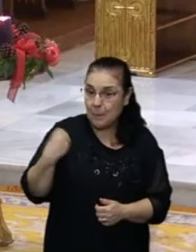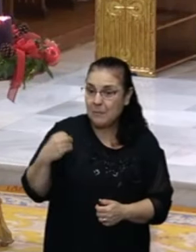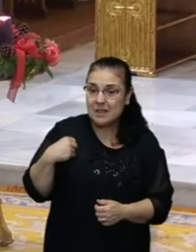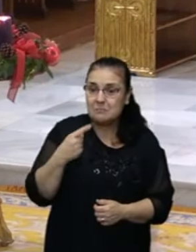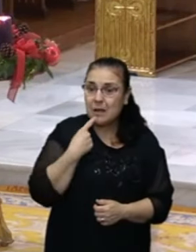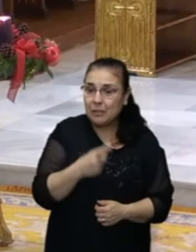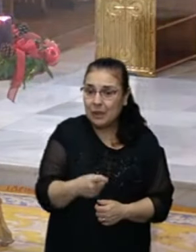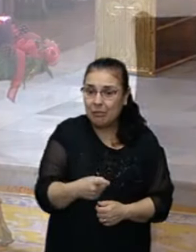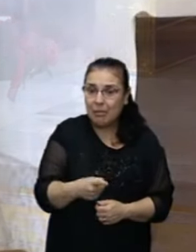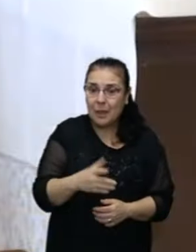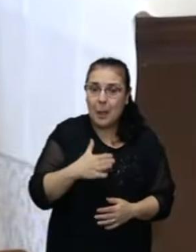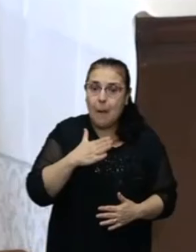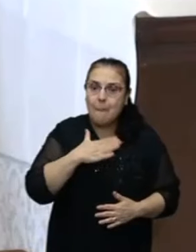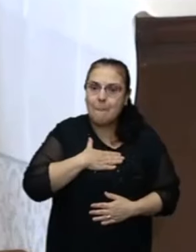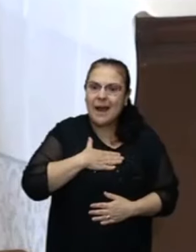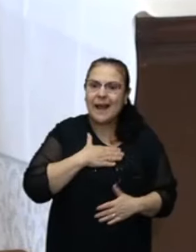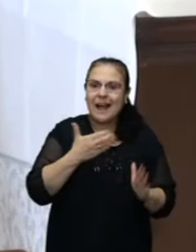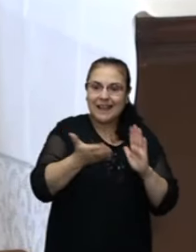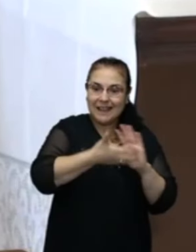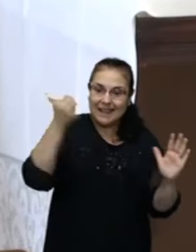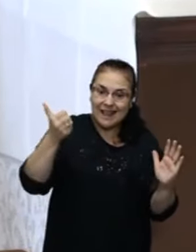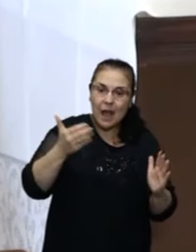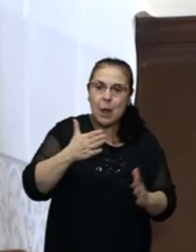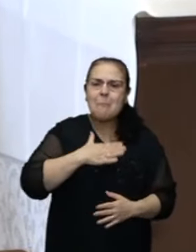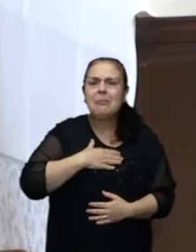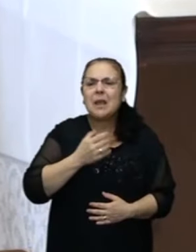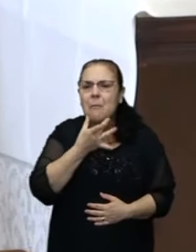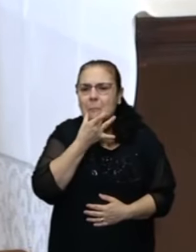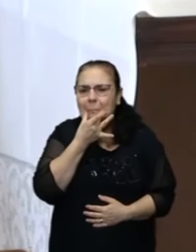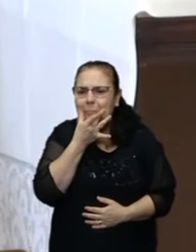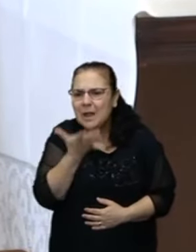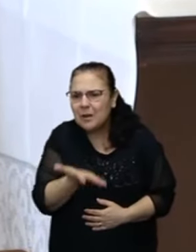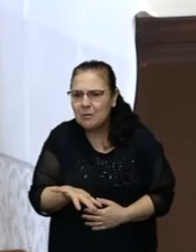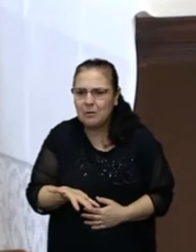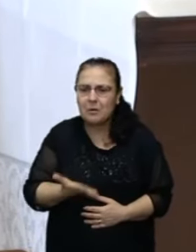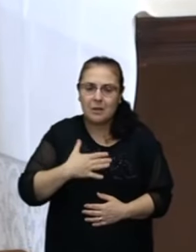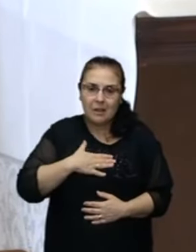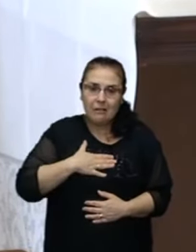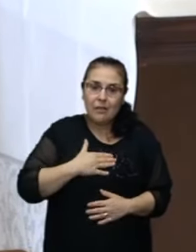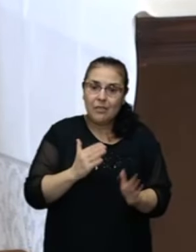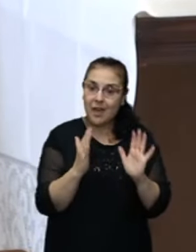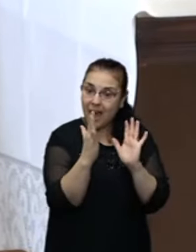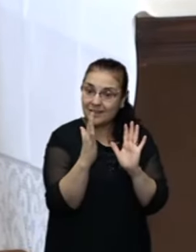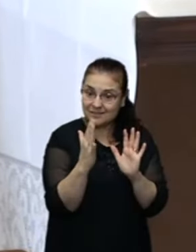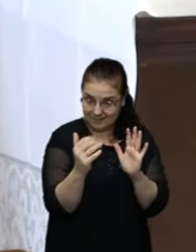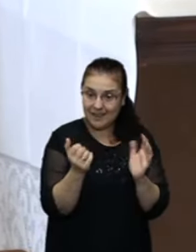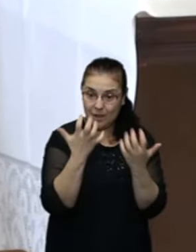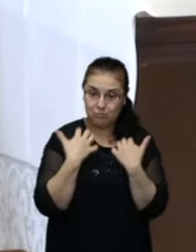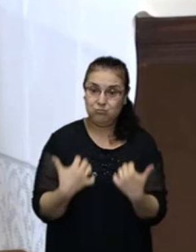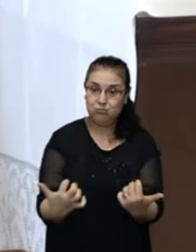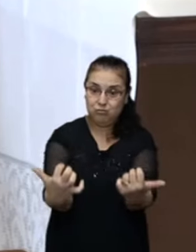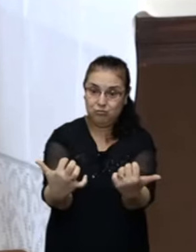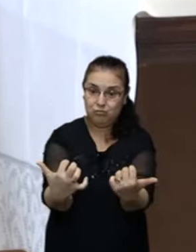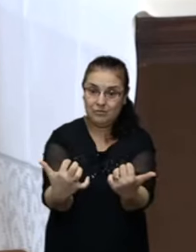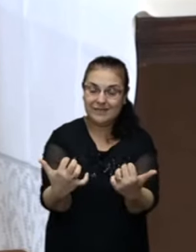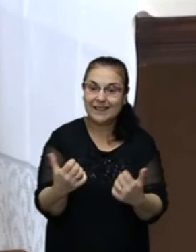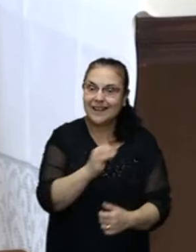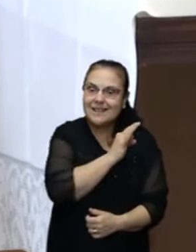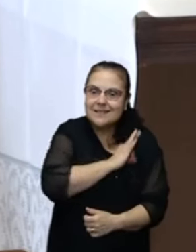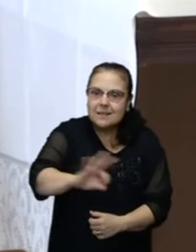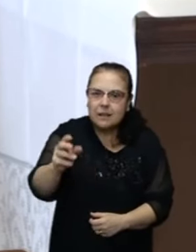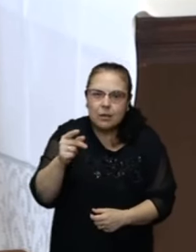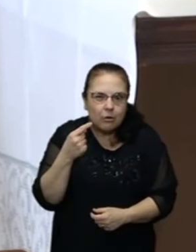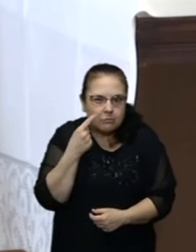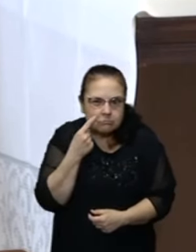para quitar mi oprobio ante la gente. El Señor se fija en el débil,